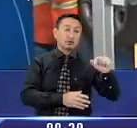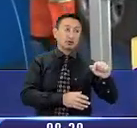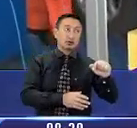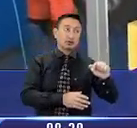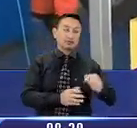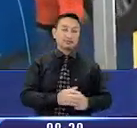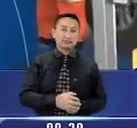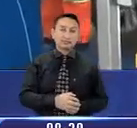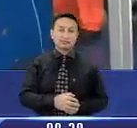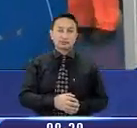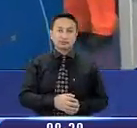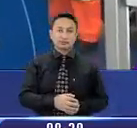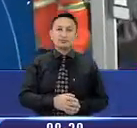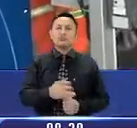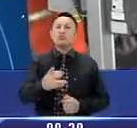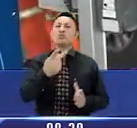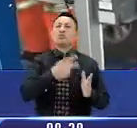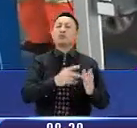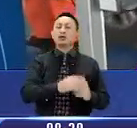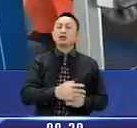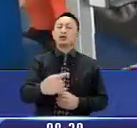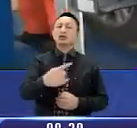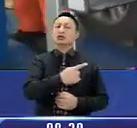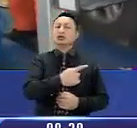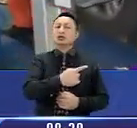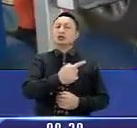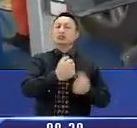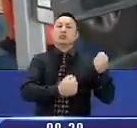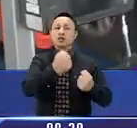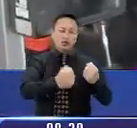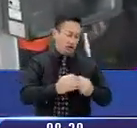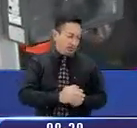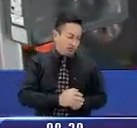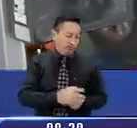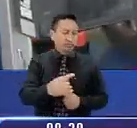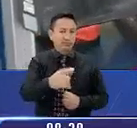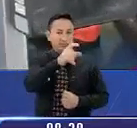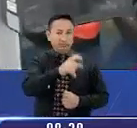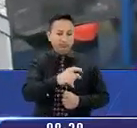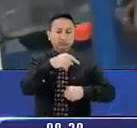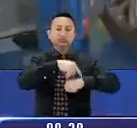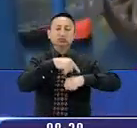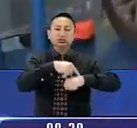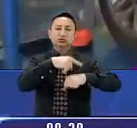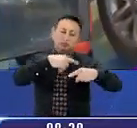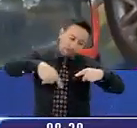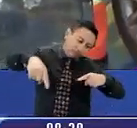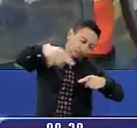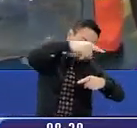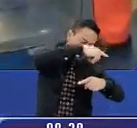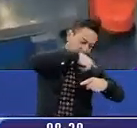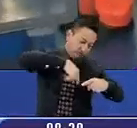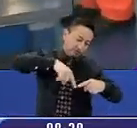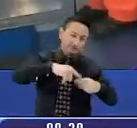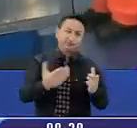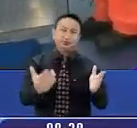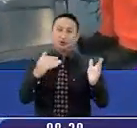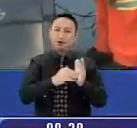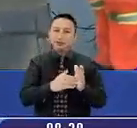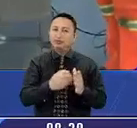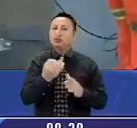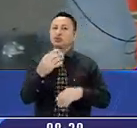4.762. ¿Qué pasa, por ejemplo, con estos vehículos condicionados? El propietario, ¿cuánto tiempo tiene para volver a hacer este proceso de la revisión?